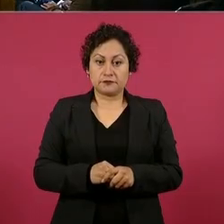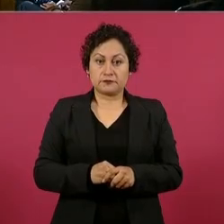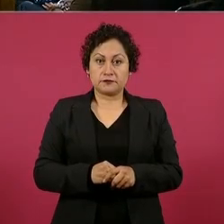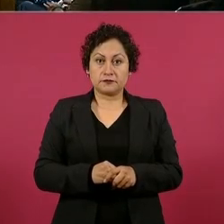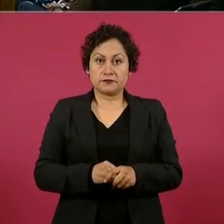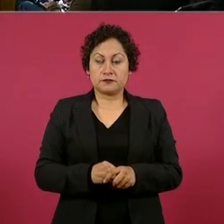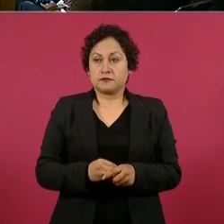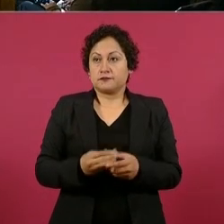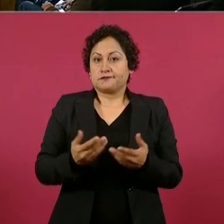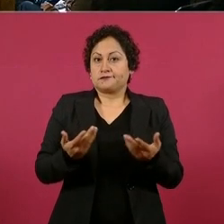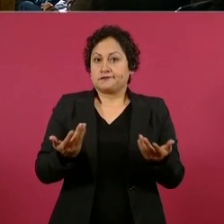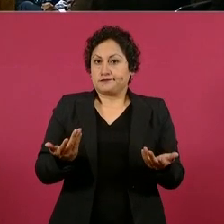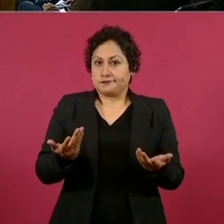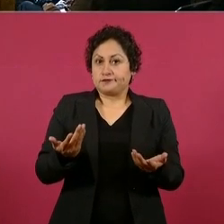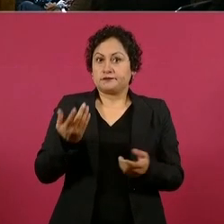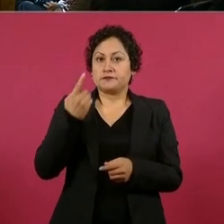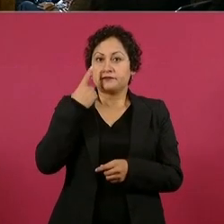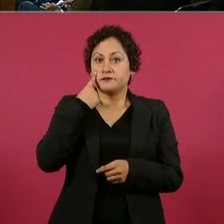Pues vamos a inaugurar